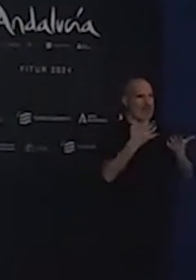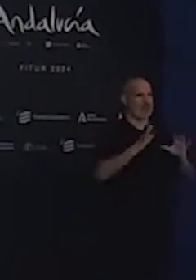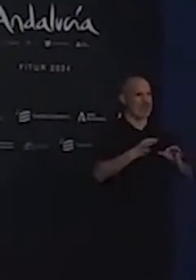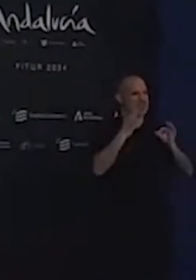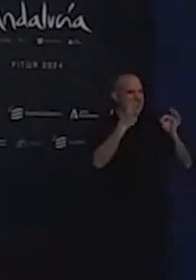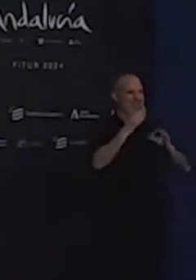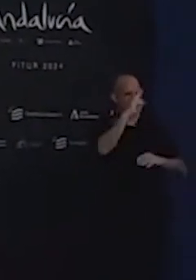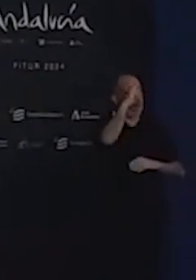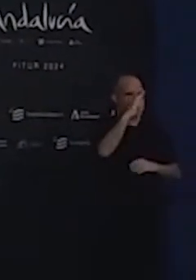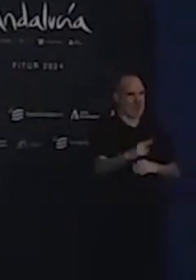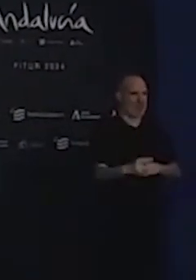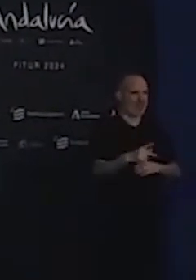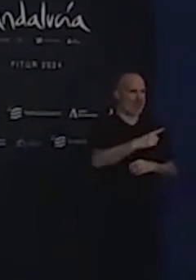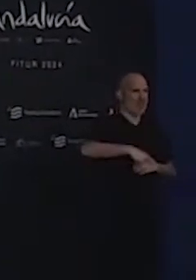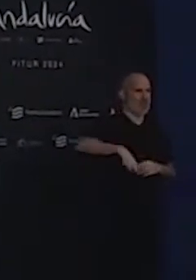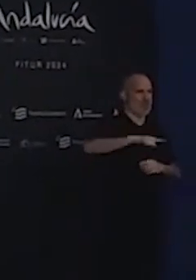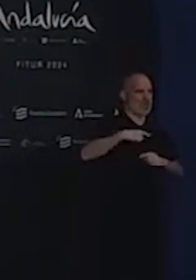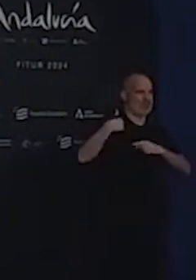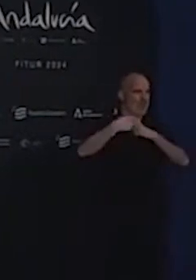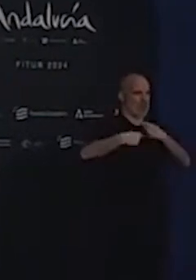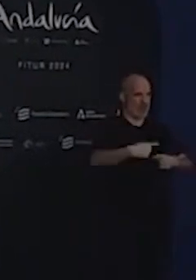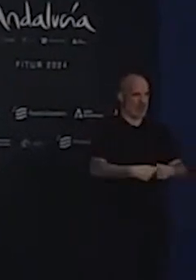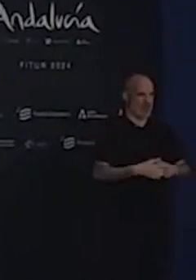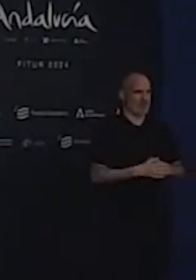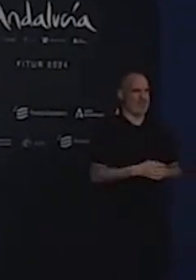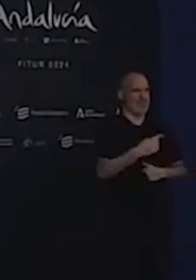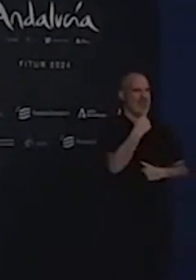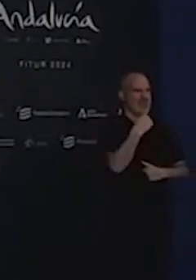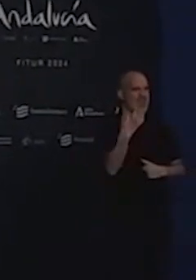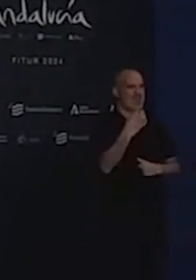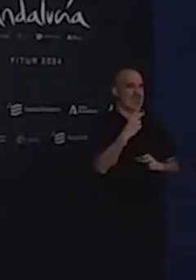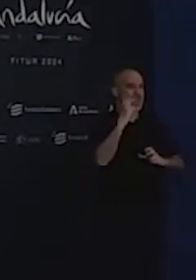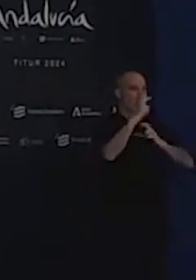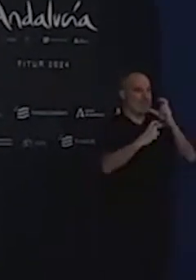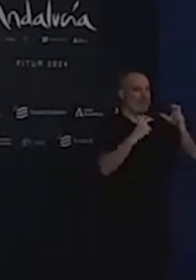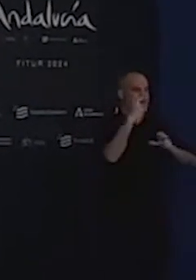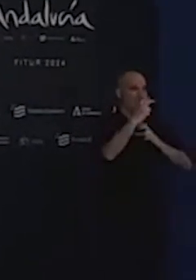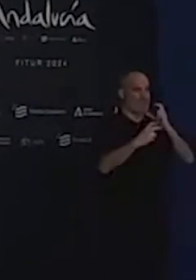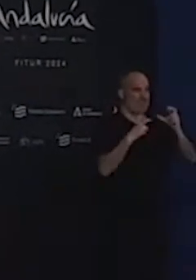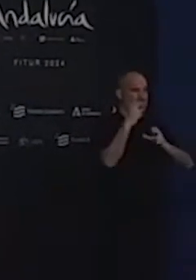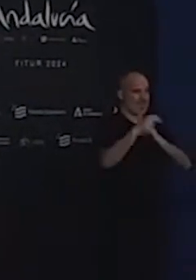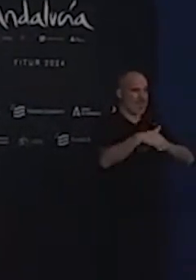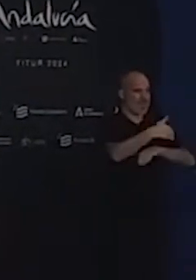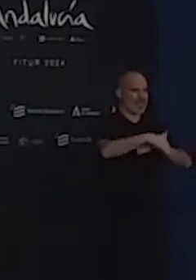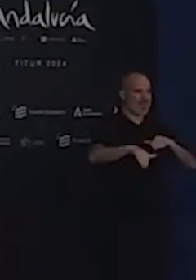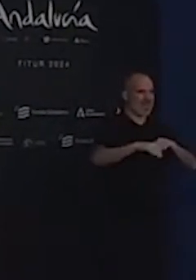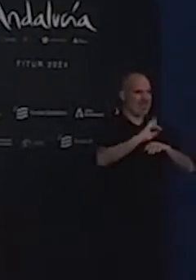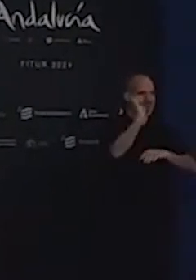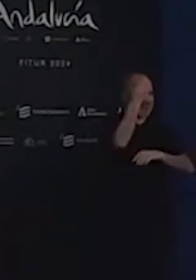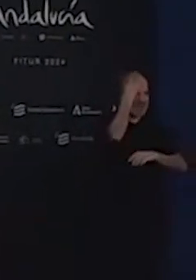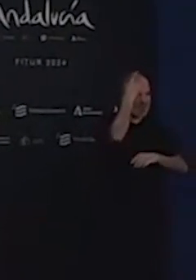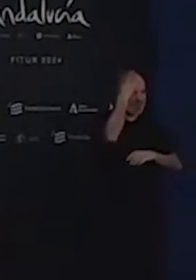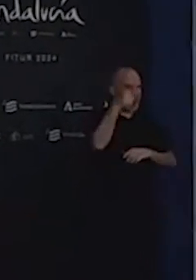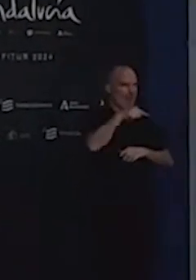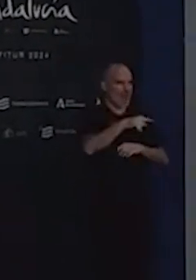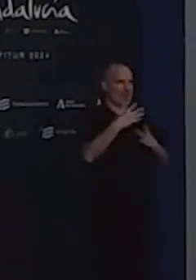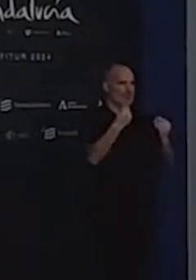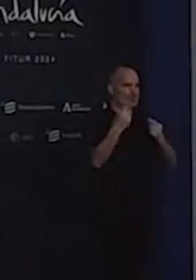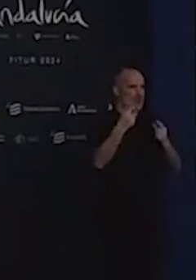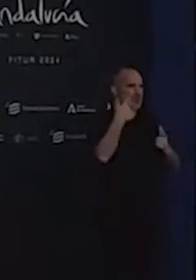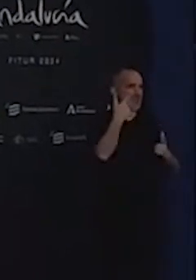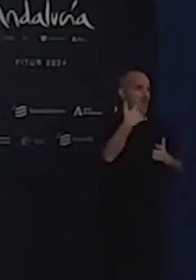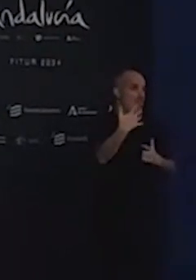siempre respetando las tradiciones. Destacar los cacharritos de la calle del infierno, llena de los